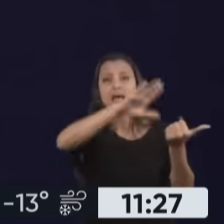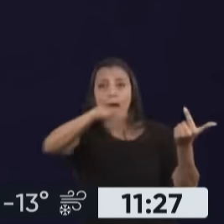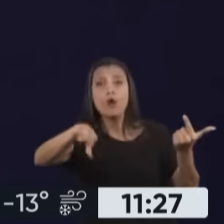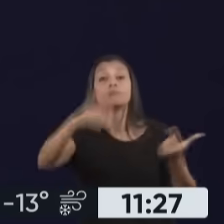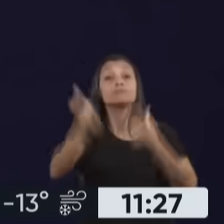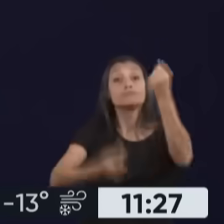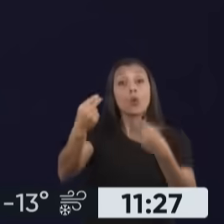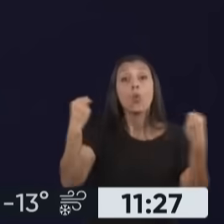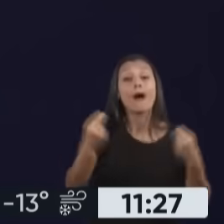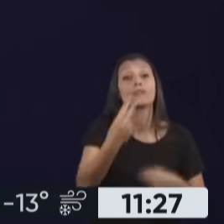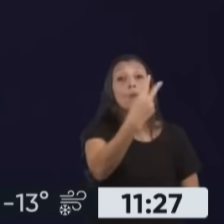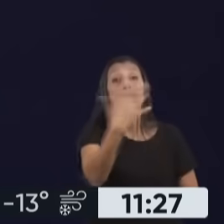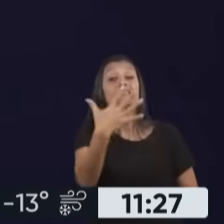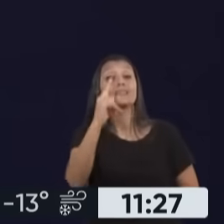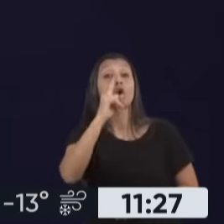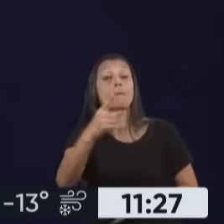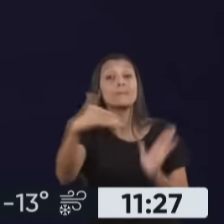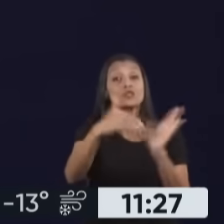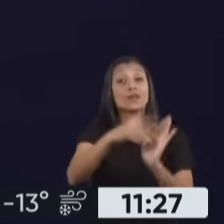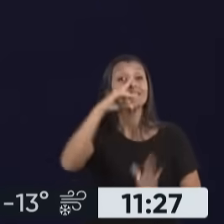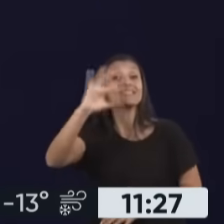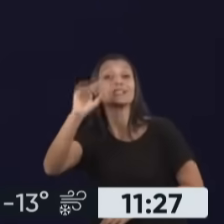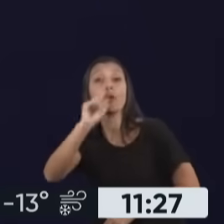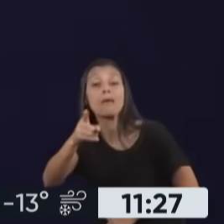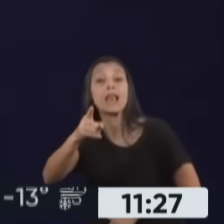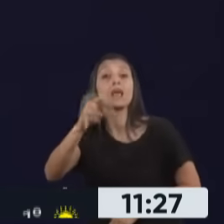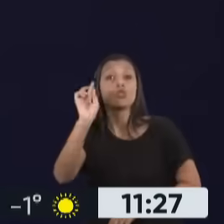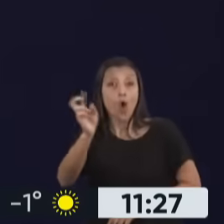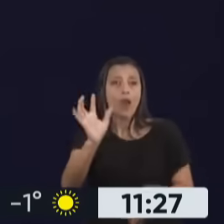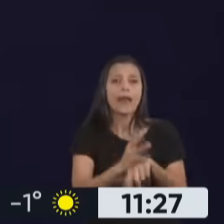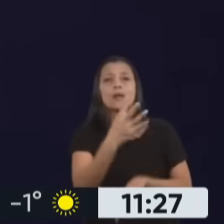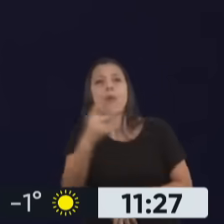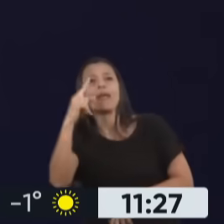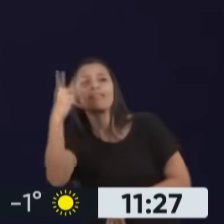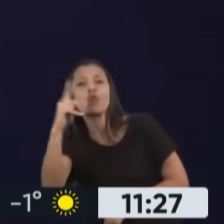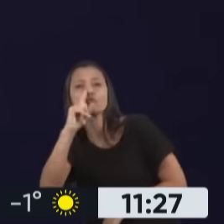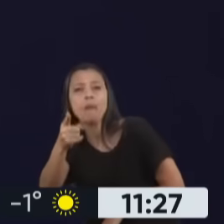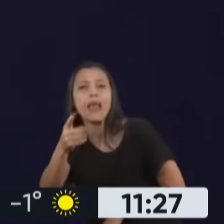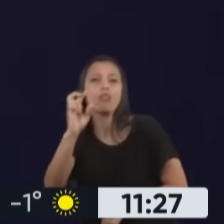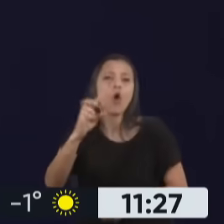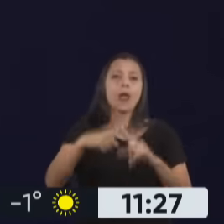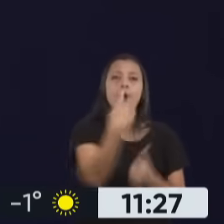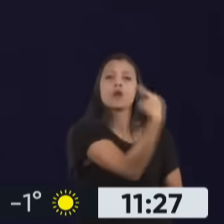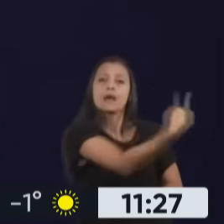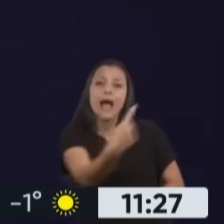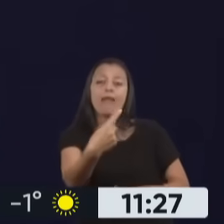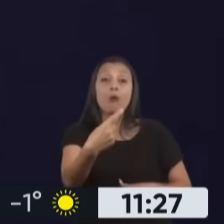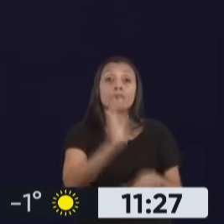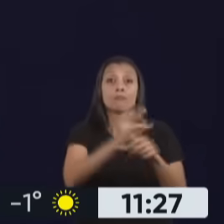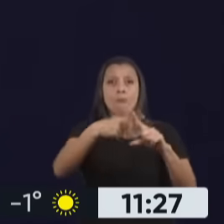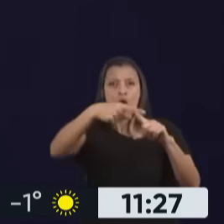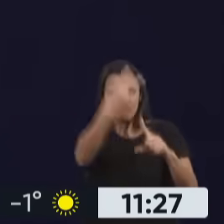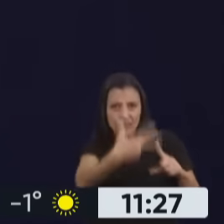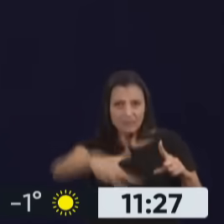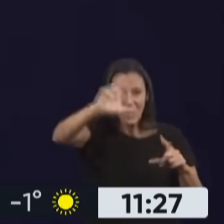por 25.700.000 dólares, unos 42.000 dólares por cada camioneta, el triple de su valor real